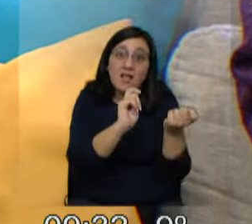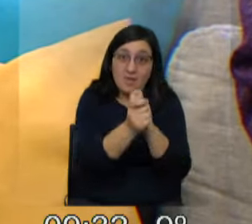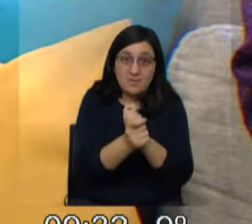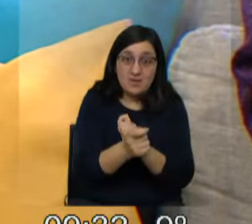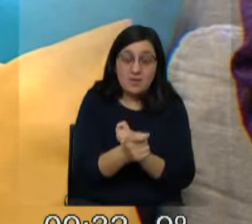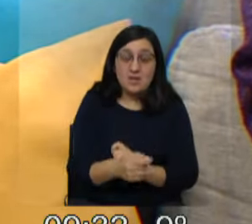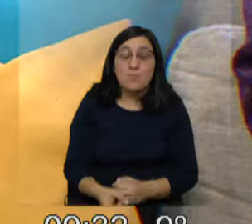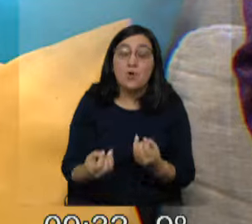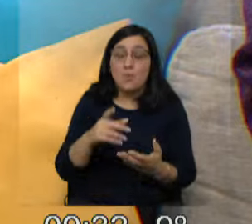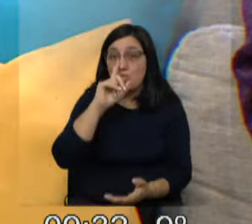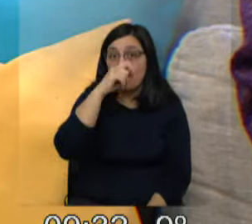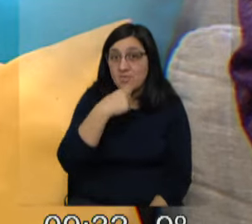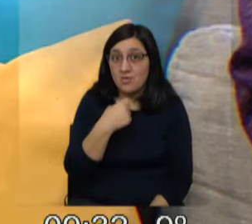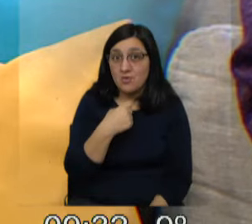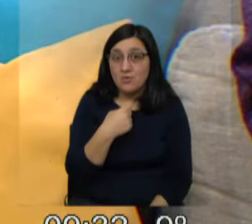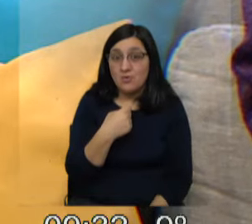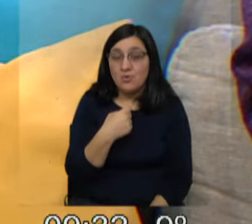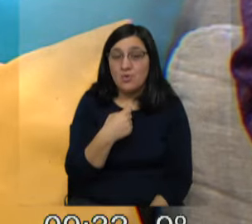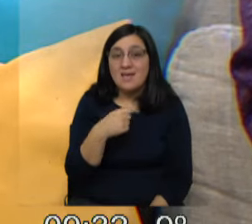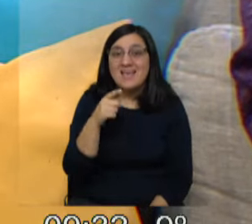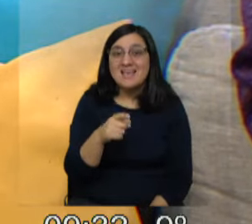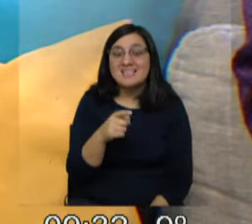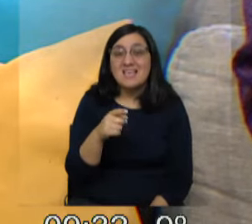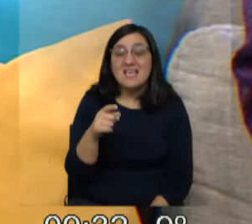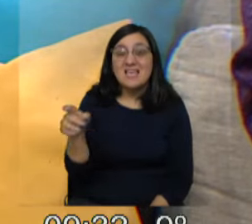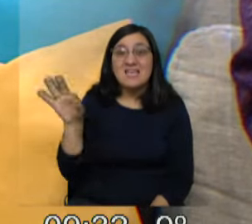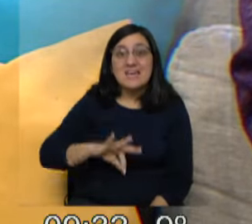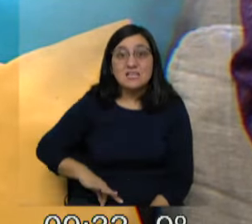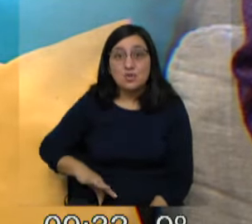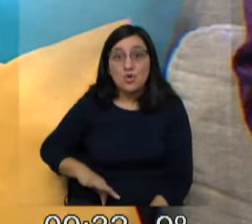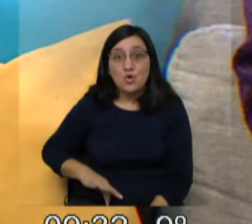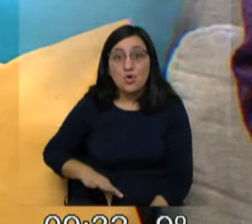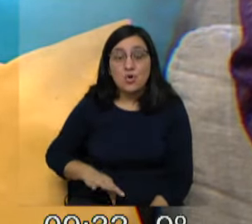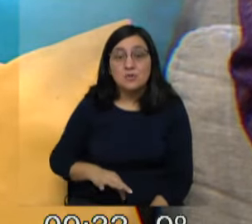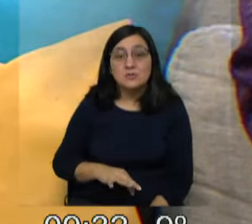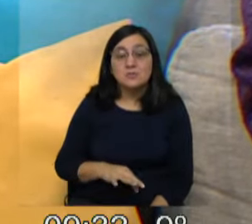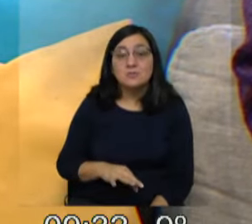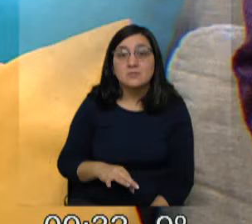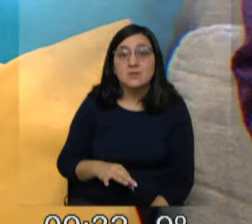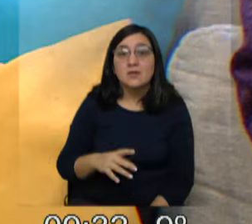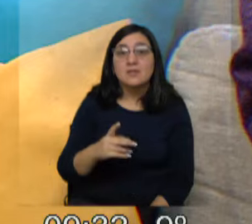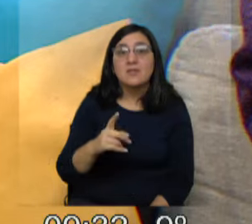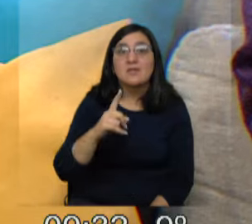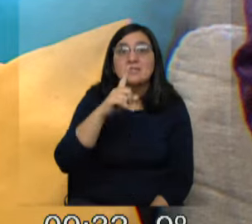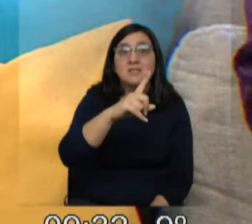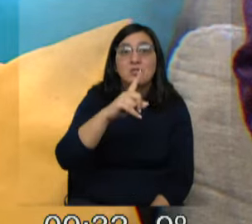en Montevideo, por ejemplo, ese ingreso, si lo hacemos por localidad, es de